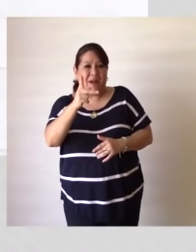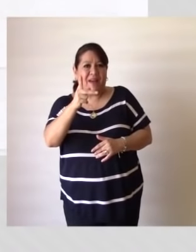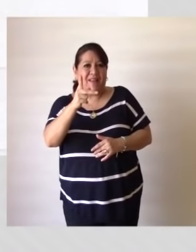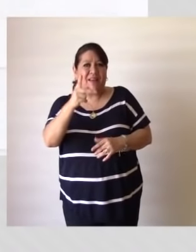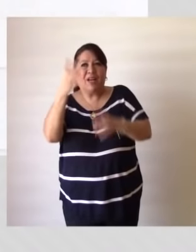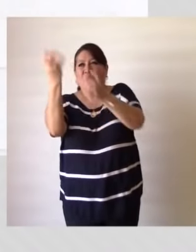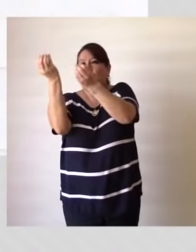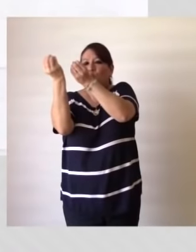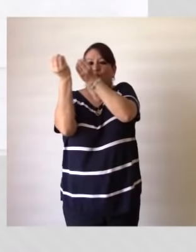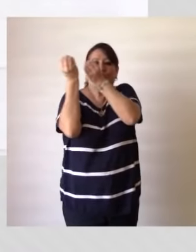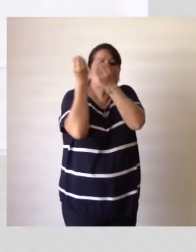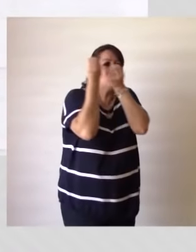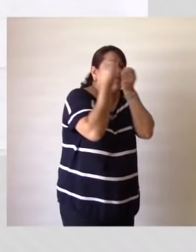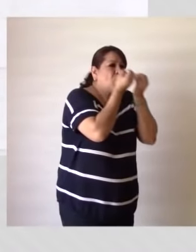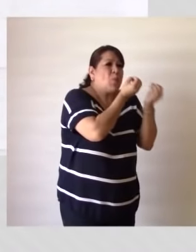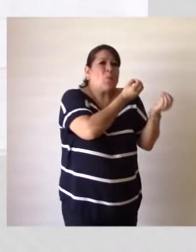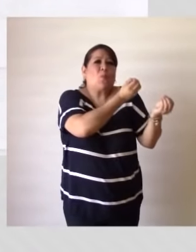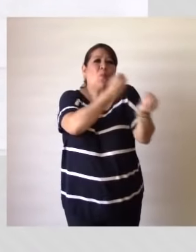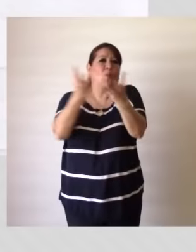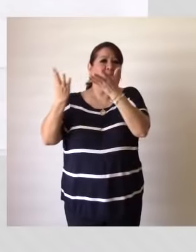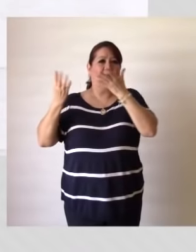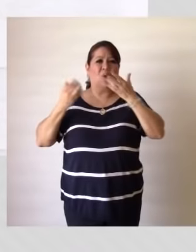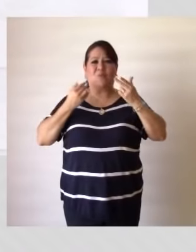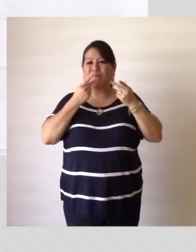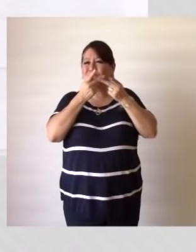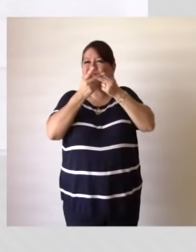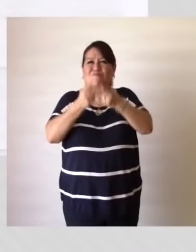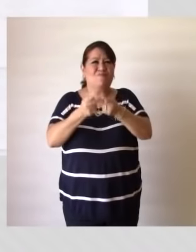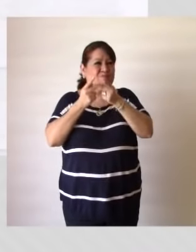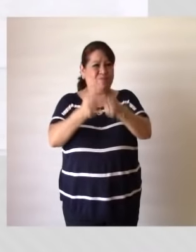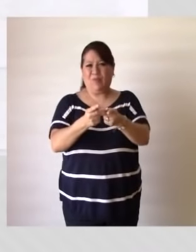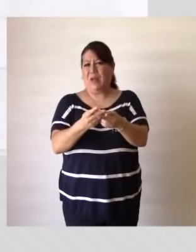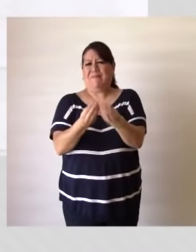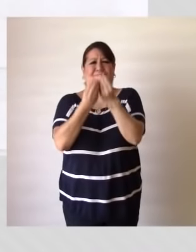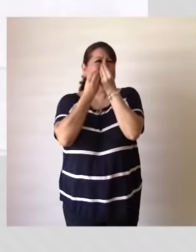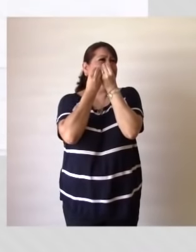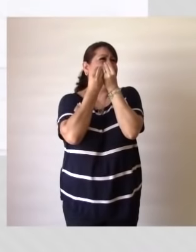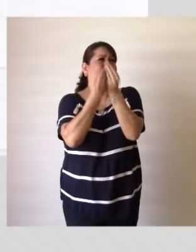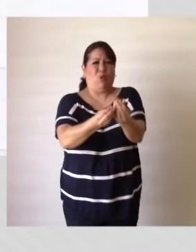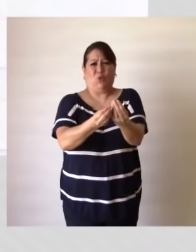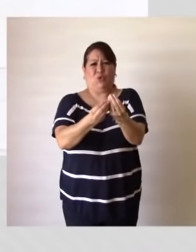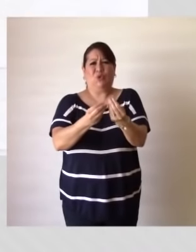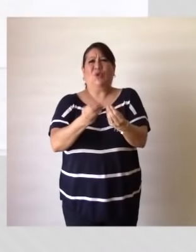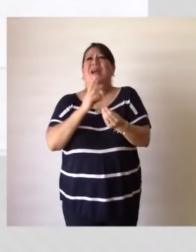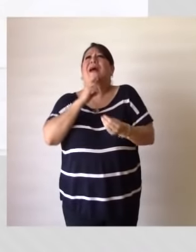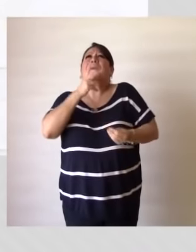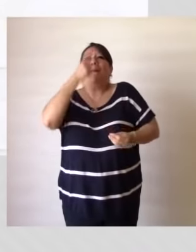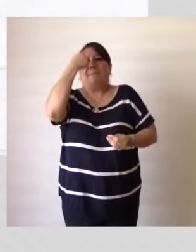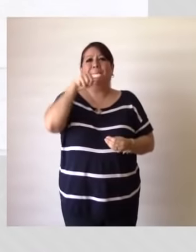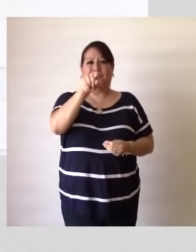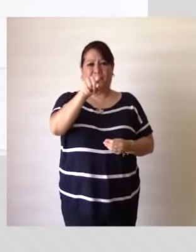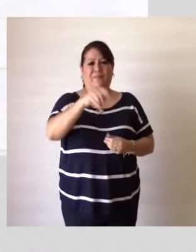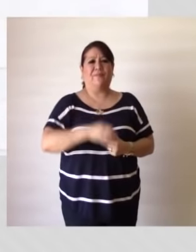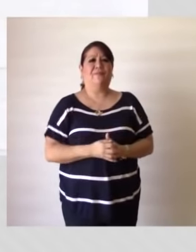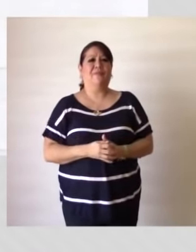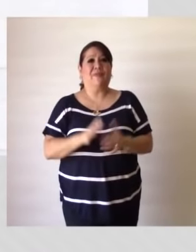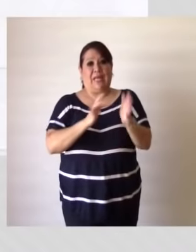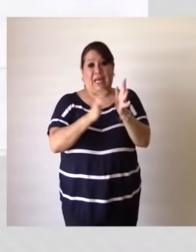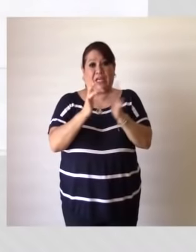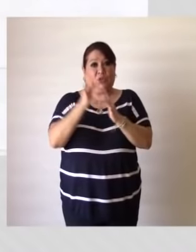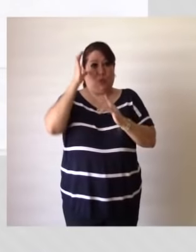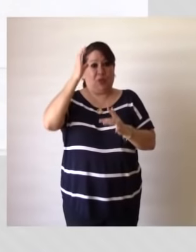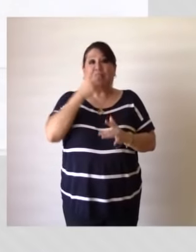abundancia jesucristo mismo cuando hablo del espíritu santo dijo que el espíritu santo vendría a nosotros